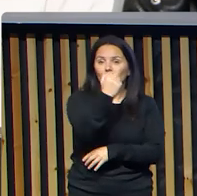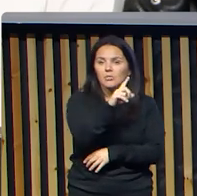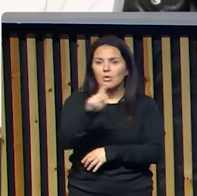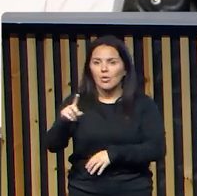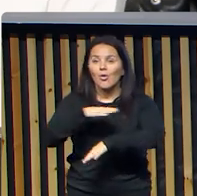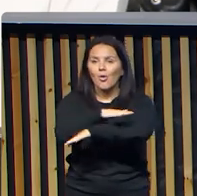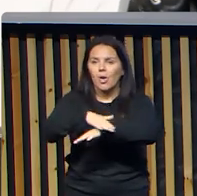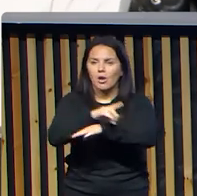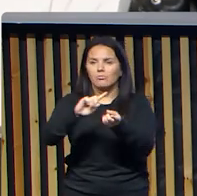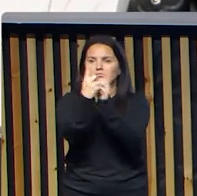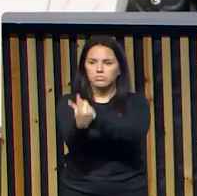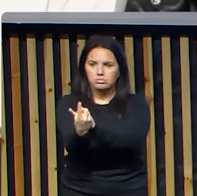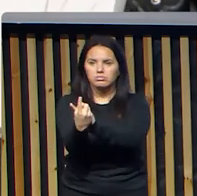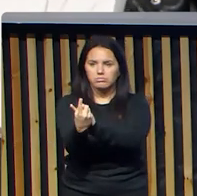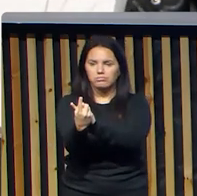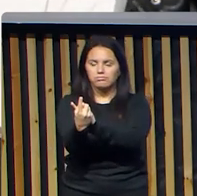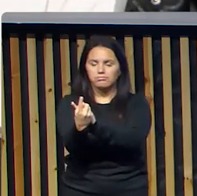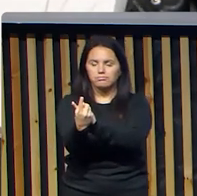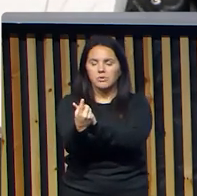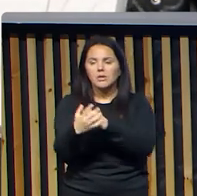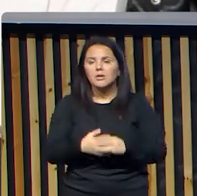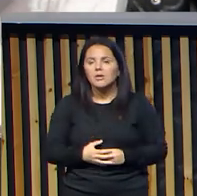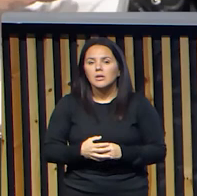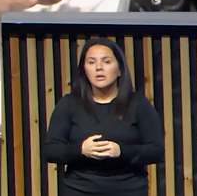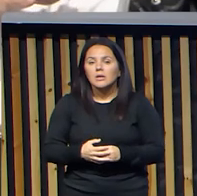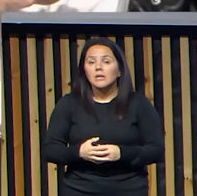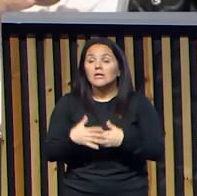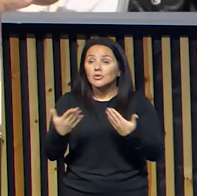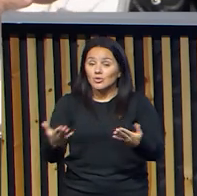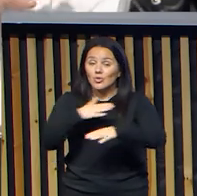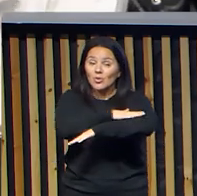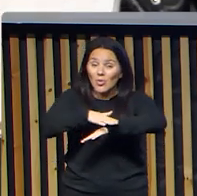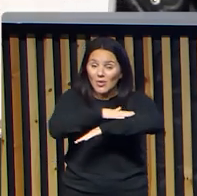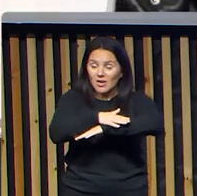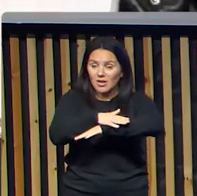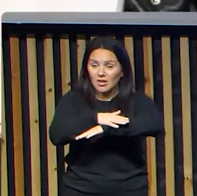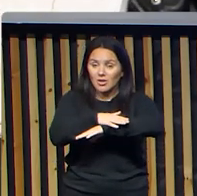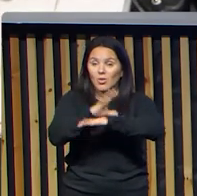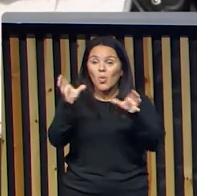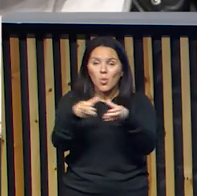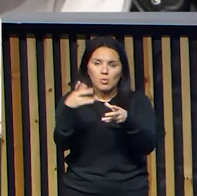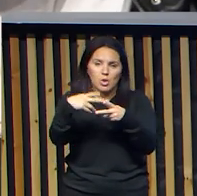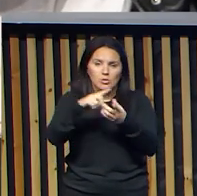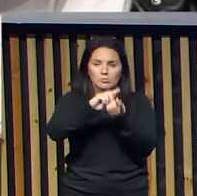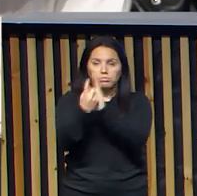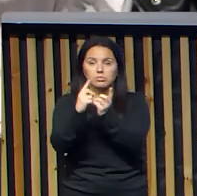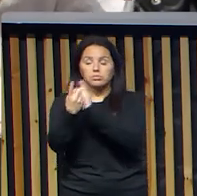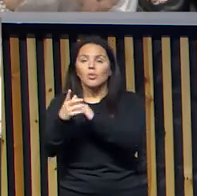por lo menos en el gobierno Estatal es cualquier cosa que haya hecho mi precede